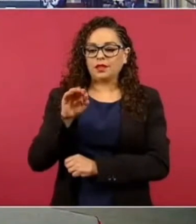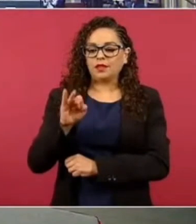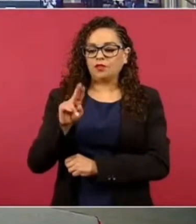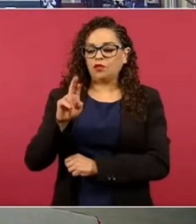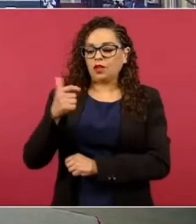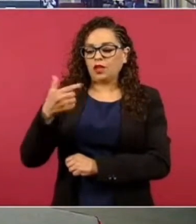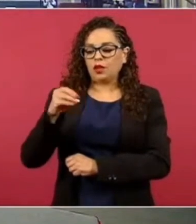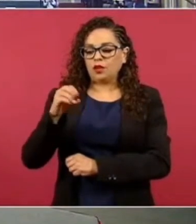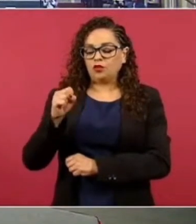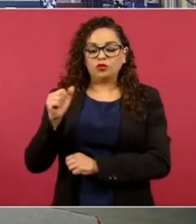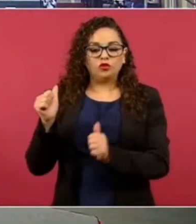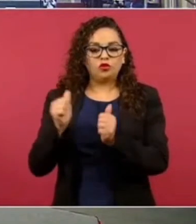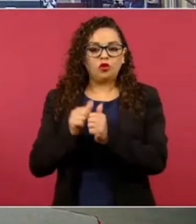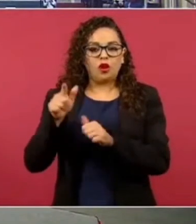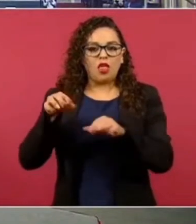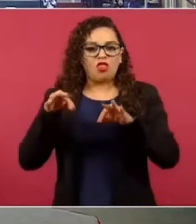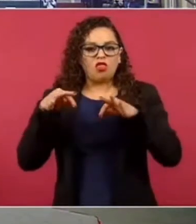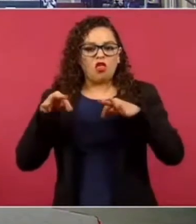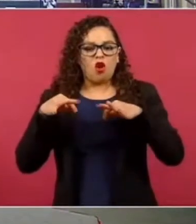que eran